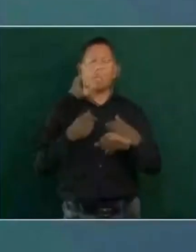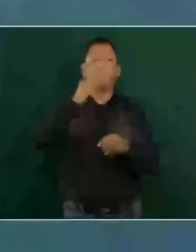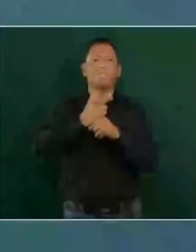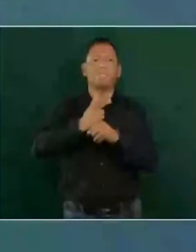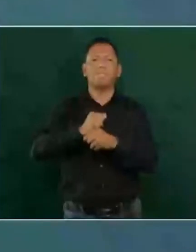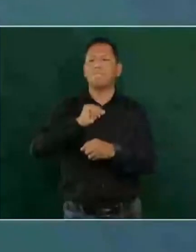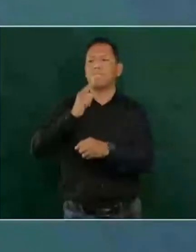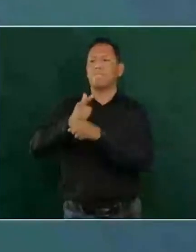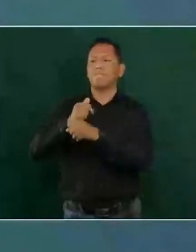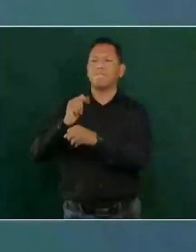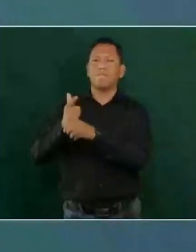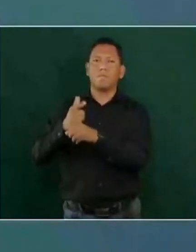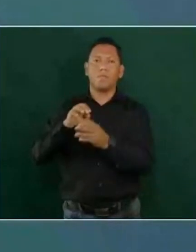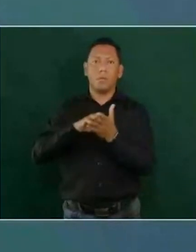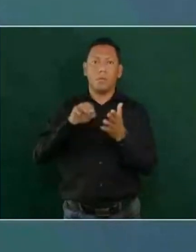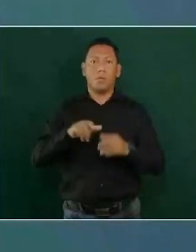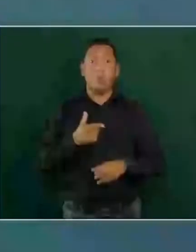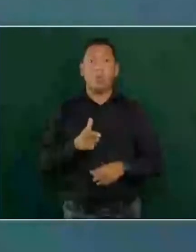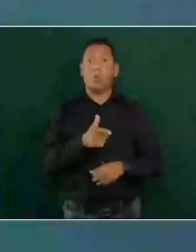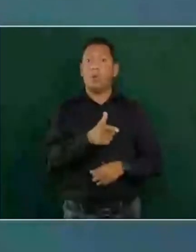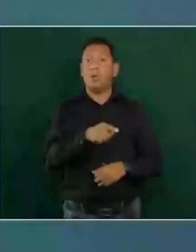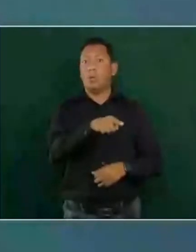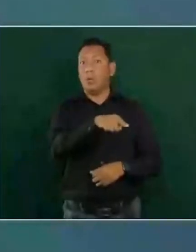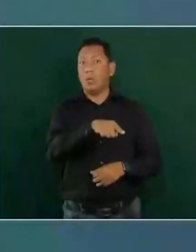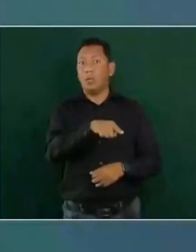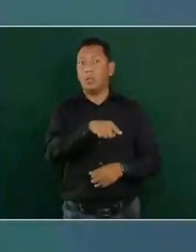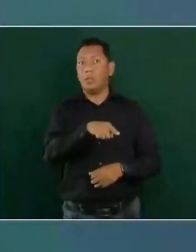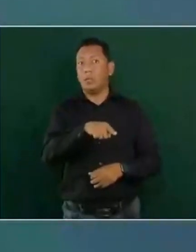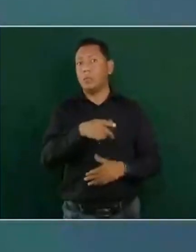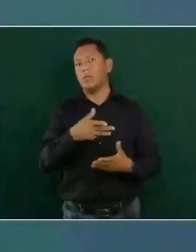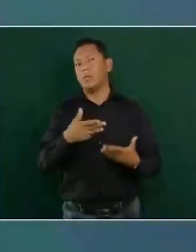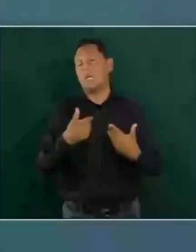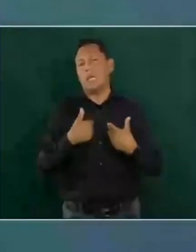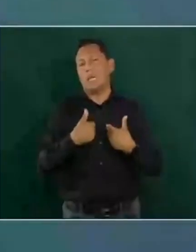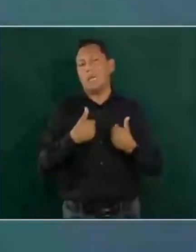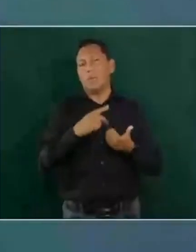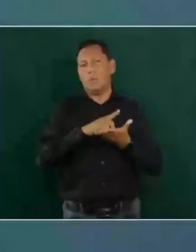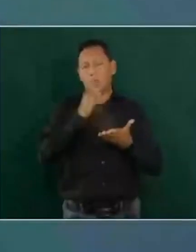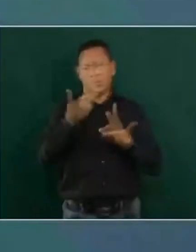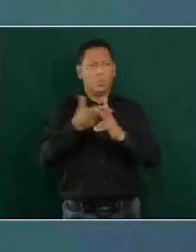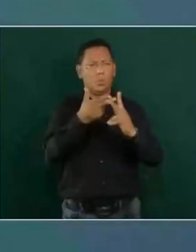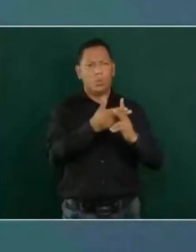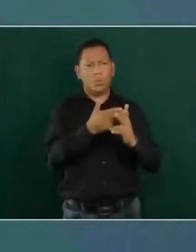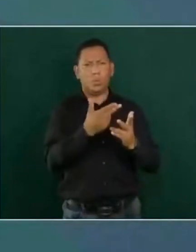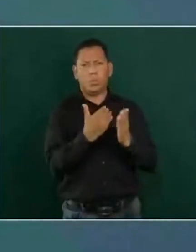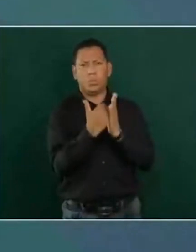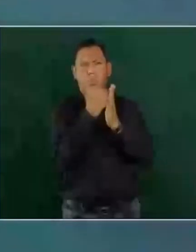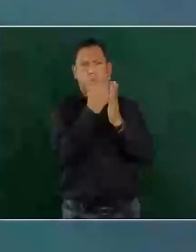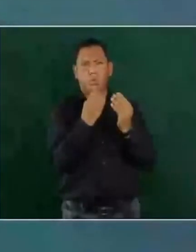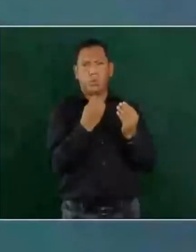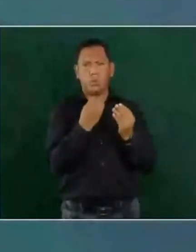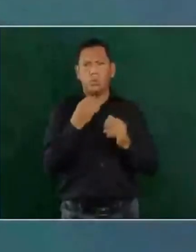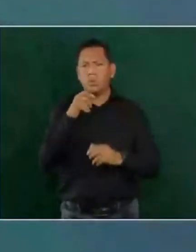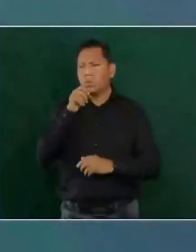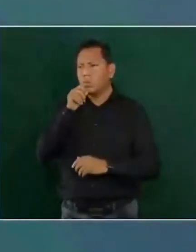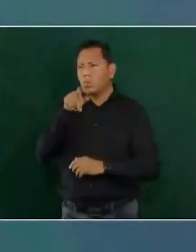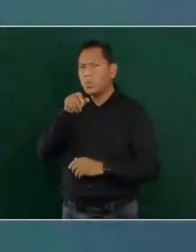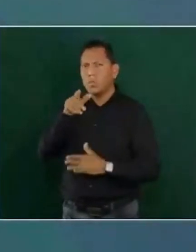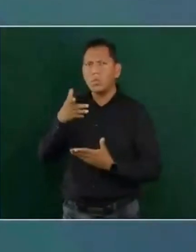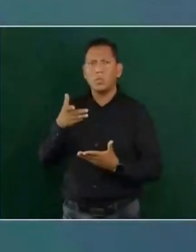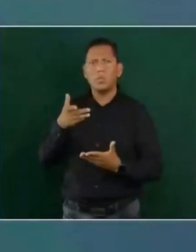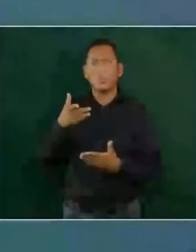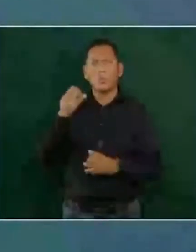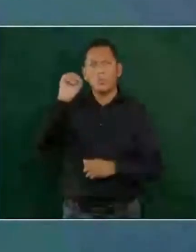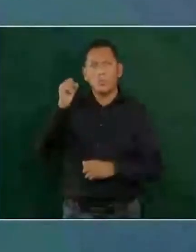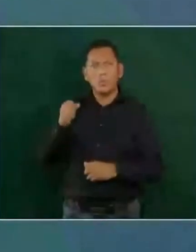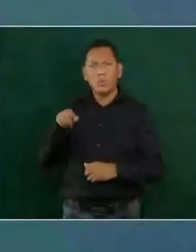efectos en Guanajuato hay más crímenes que Sinaloa y que en Jalisco la